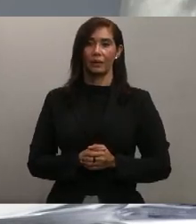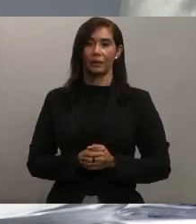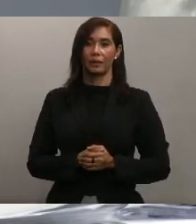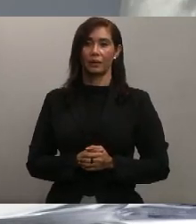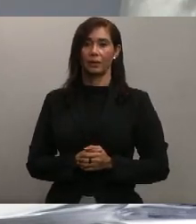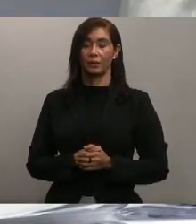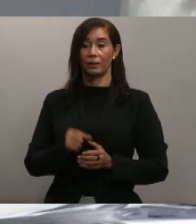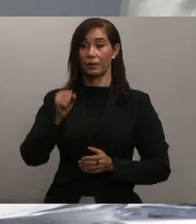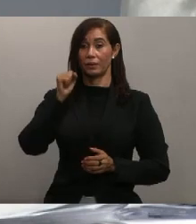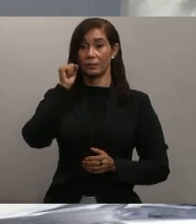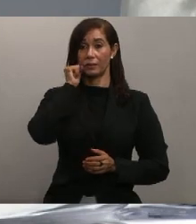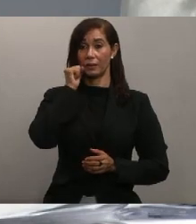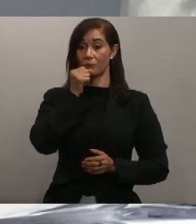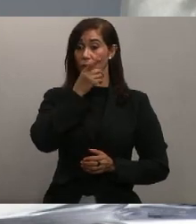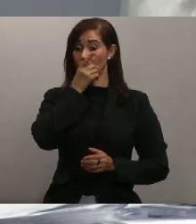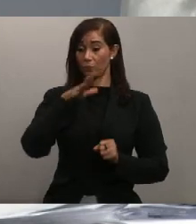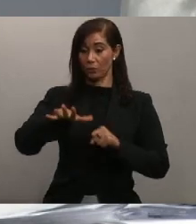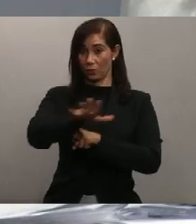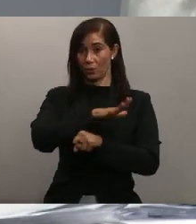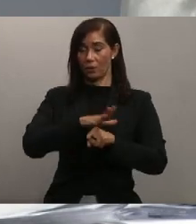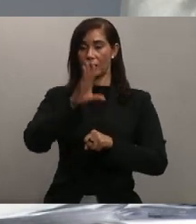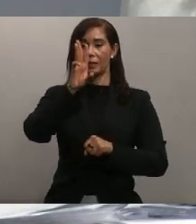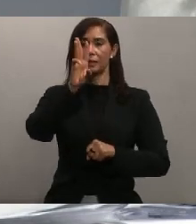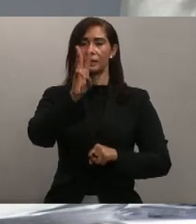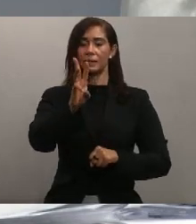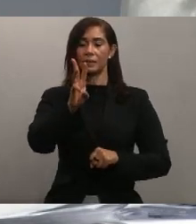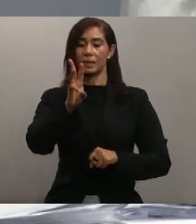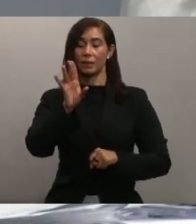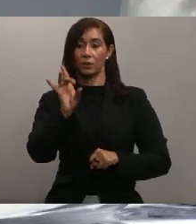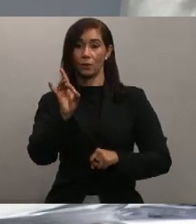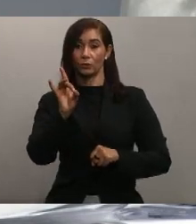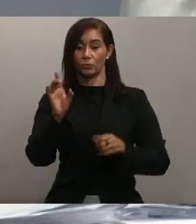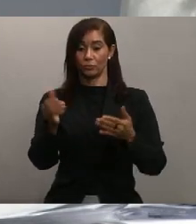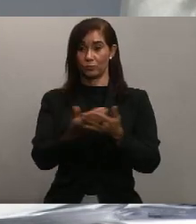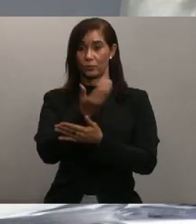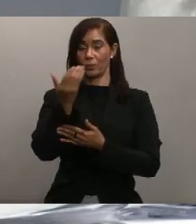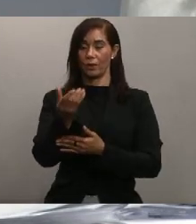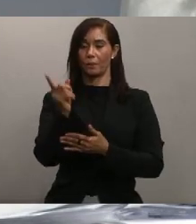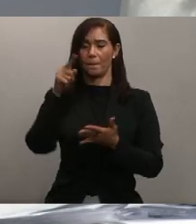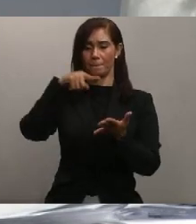Provincia Santo Domingo, 68 casos nuevos,